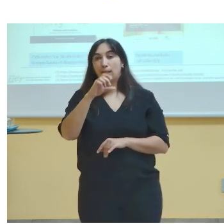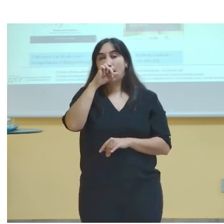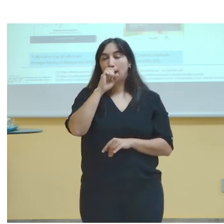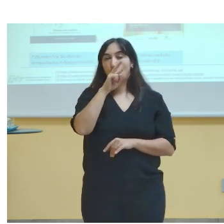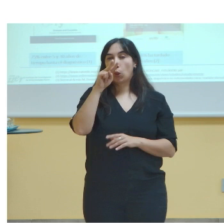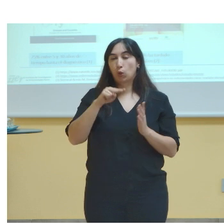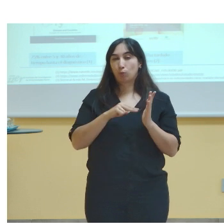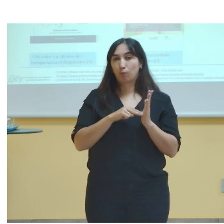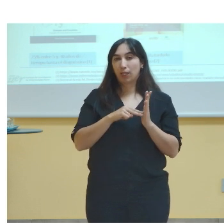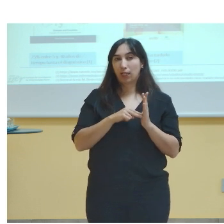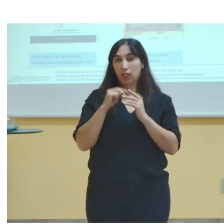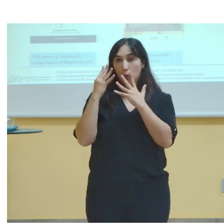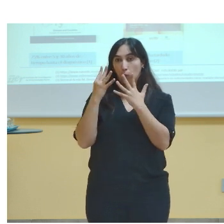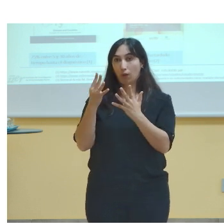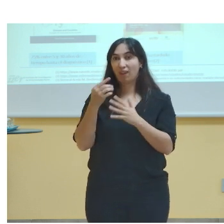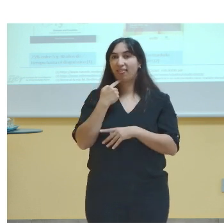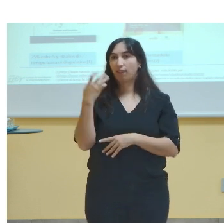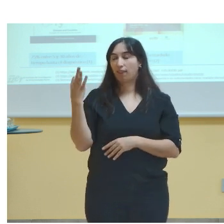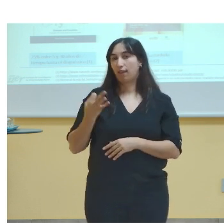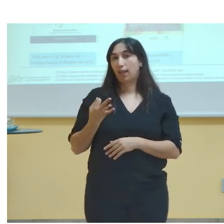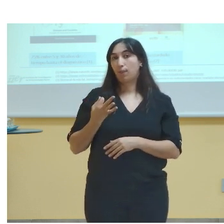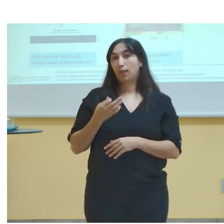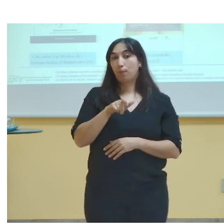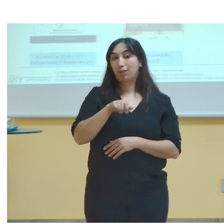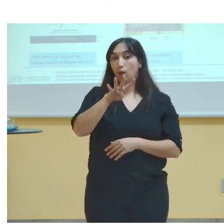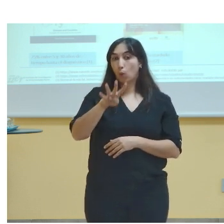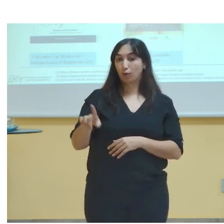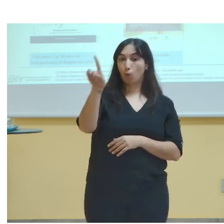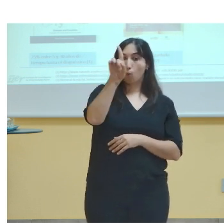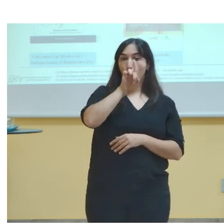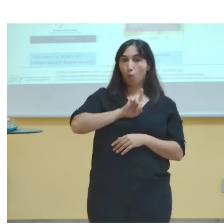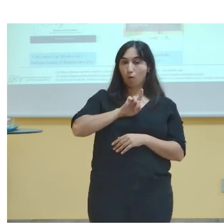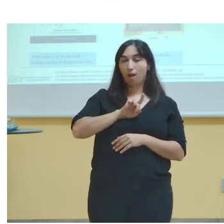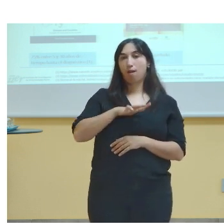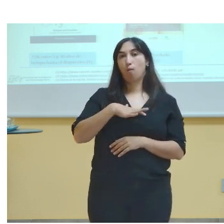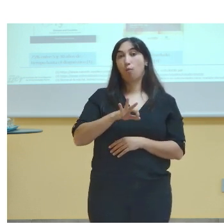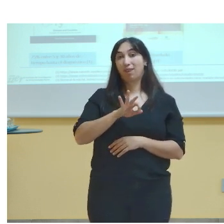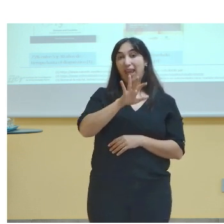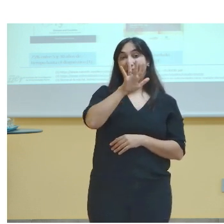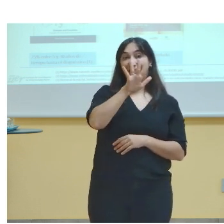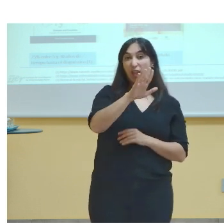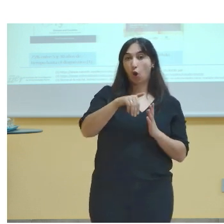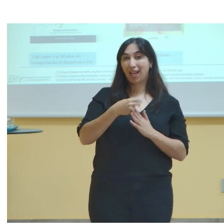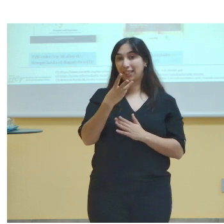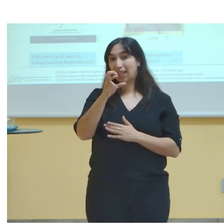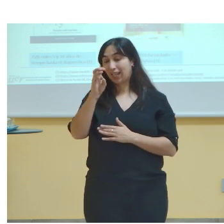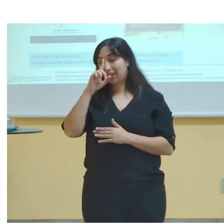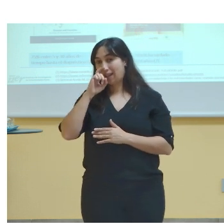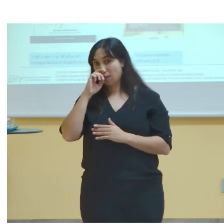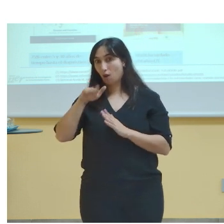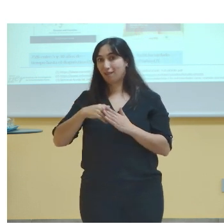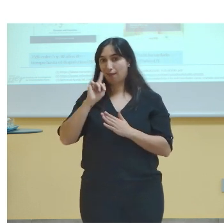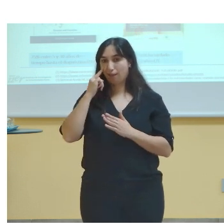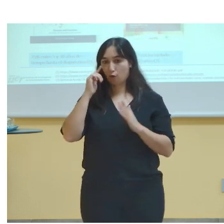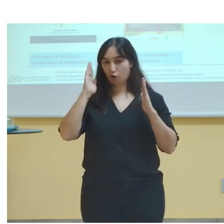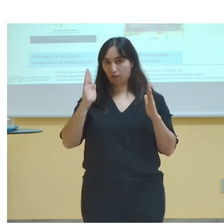año 2009 de que 1 de cada 4 personas llegaban a tardar entre 5 y 30 años hasta obtener su diagnóstico